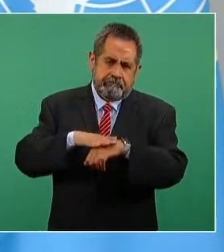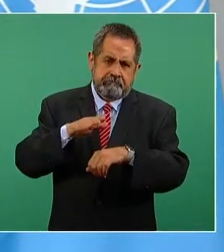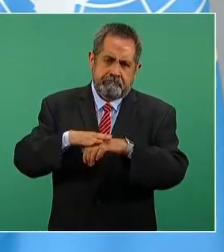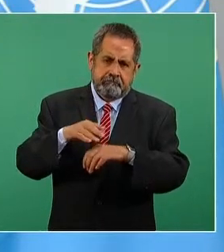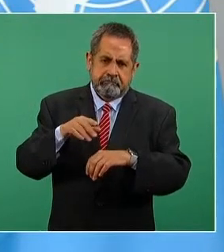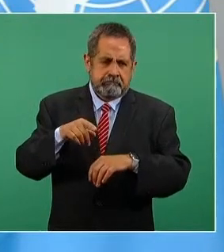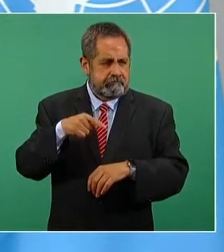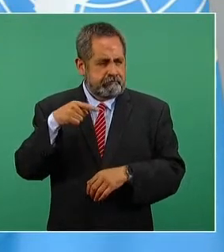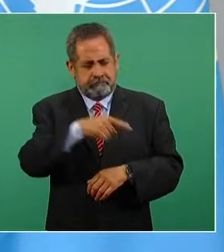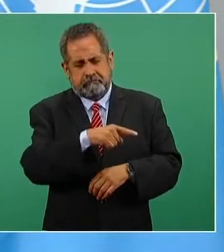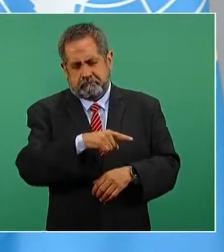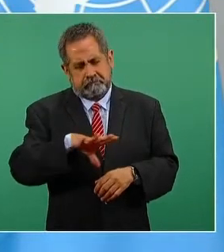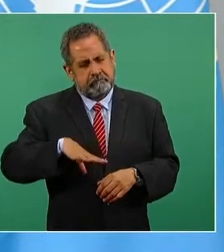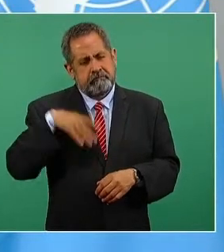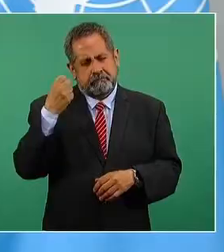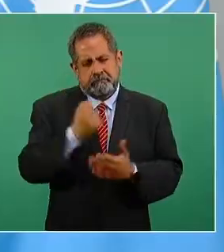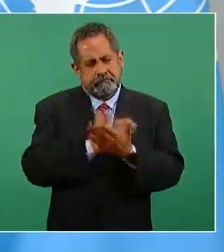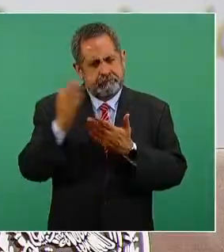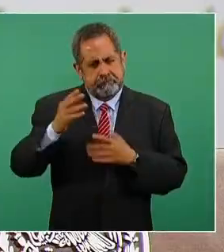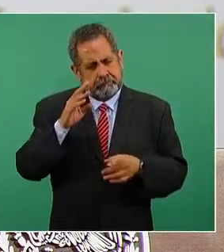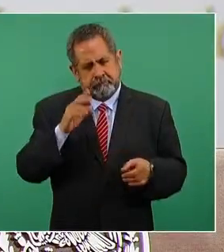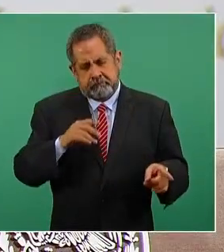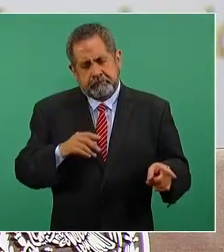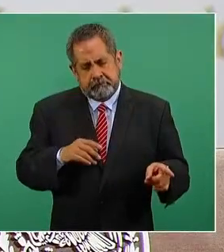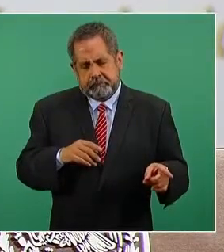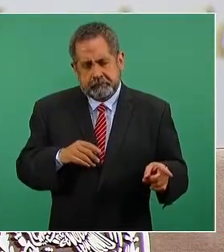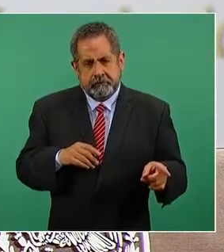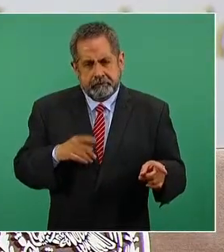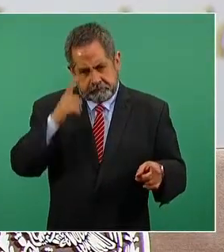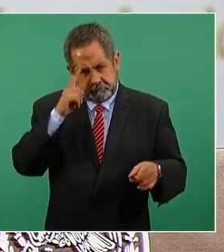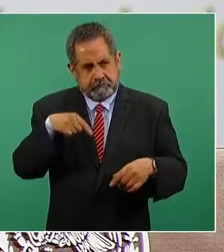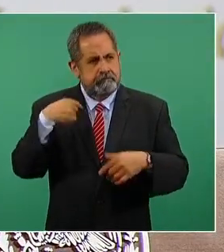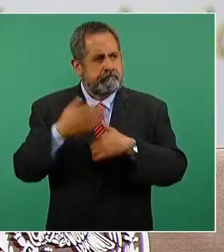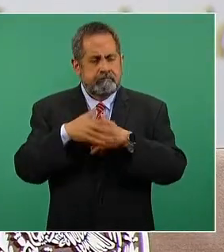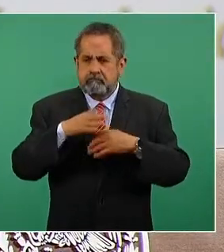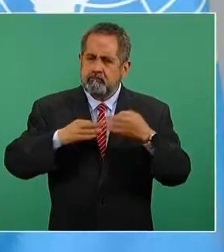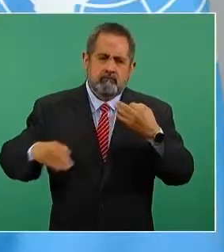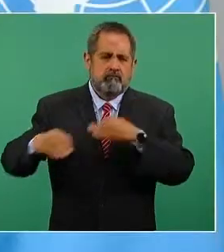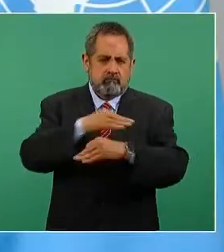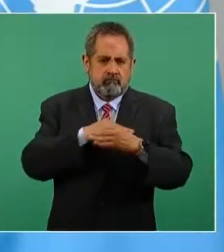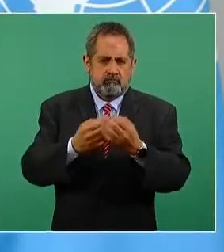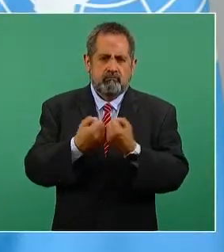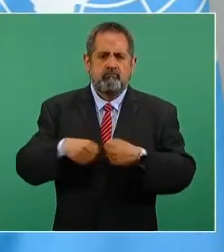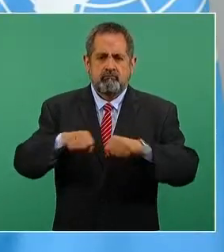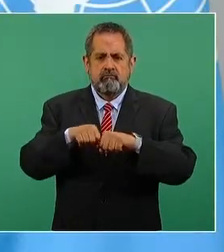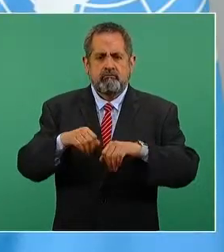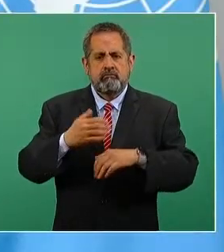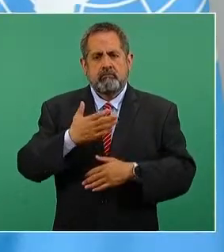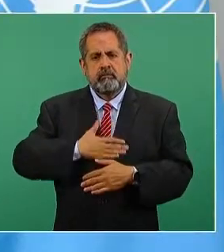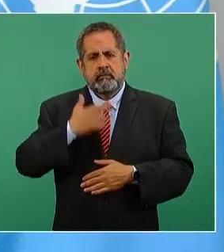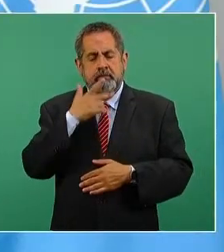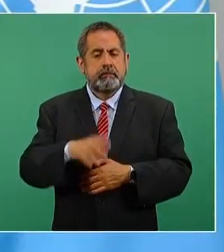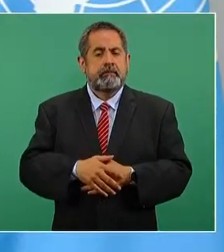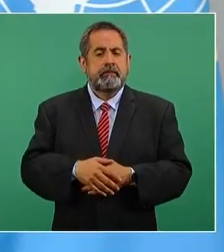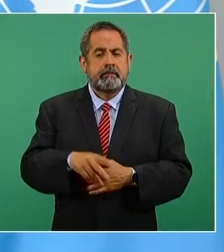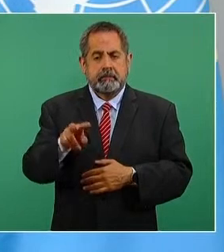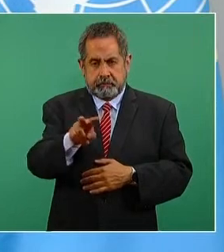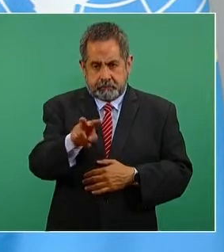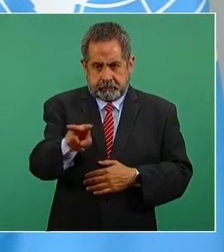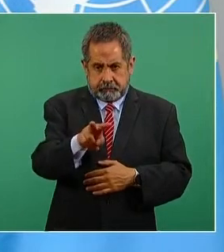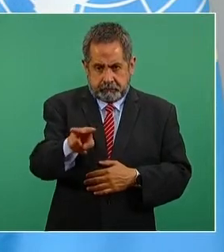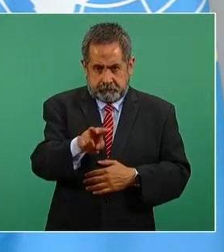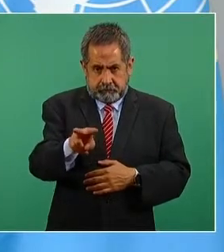estas arbitrariedades para lograr entre todos una sociedad mejor. Los dos,